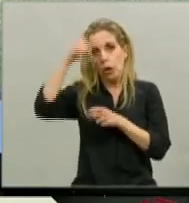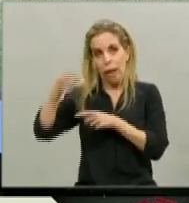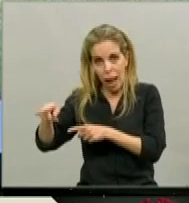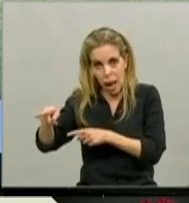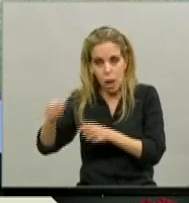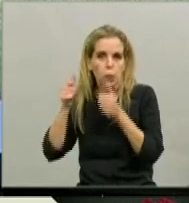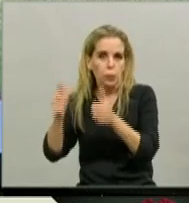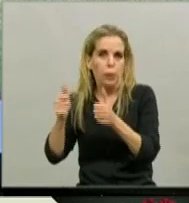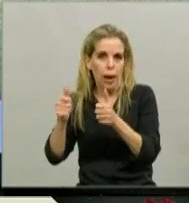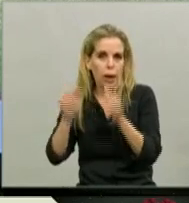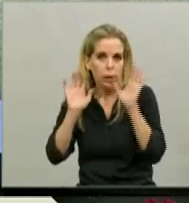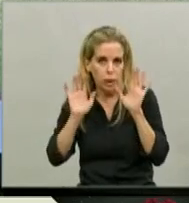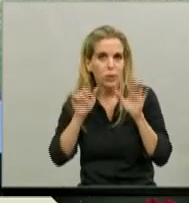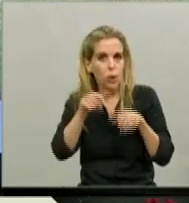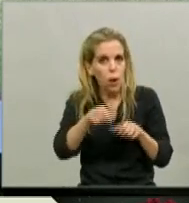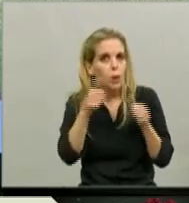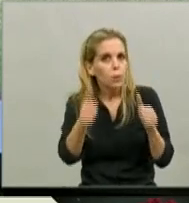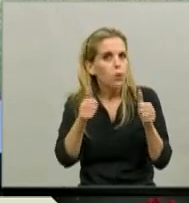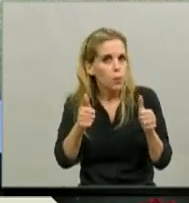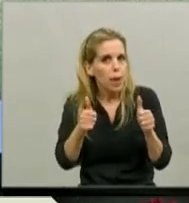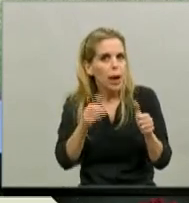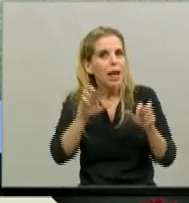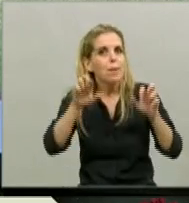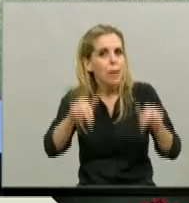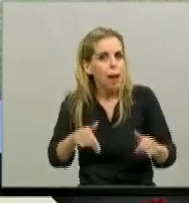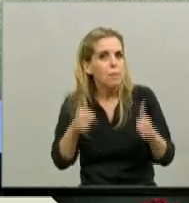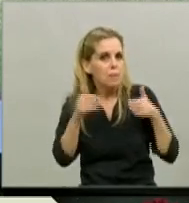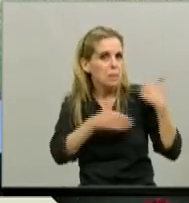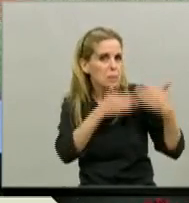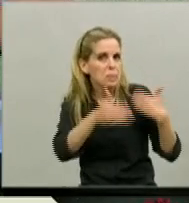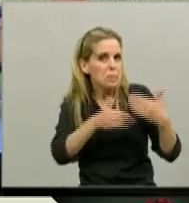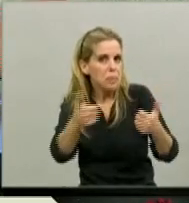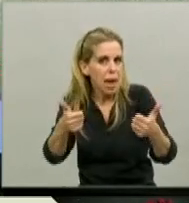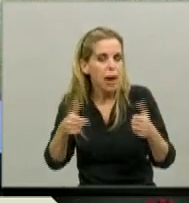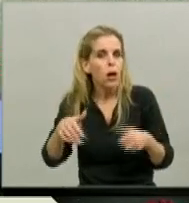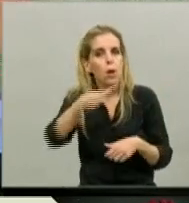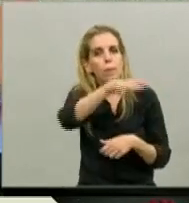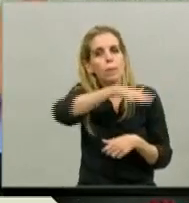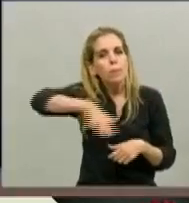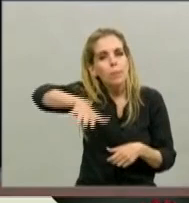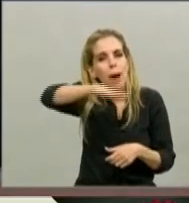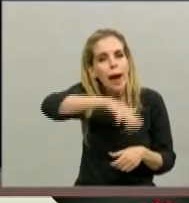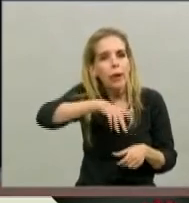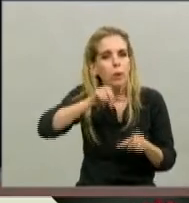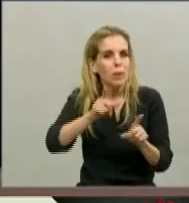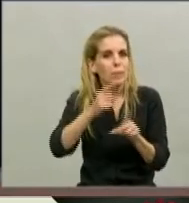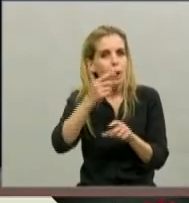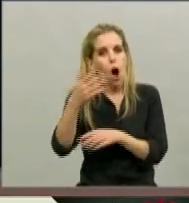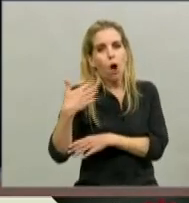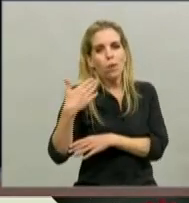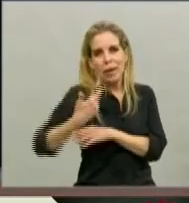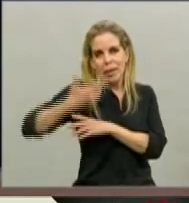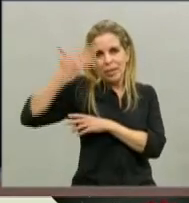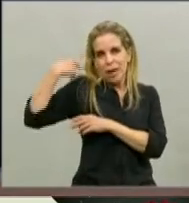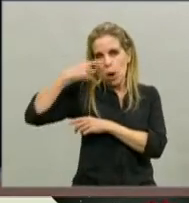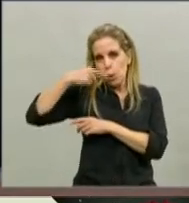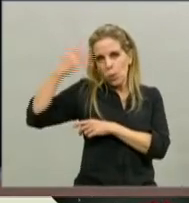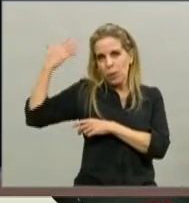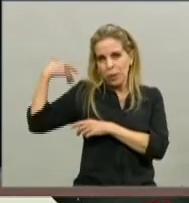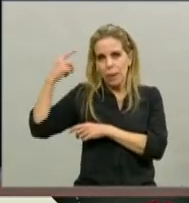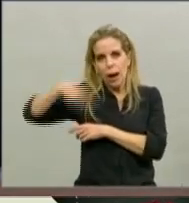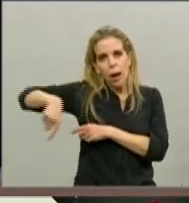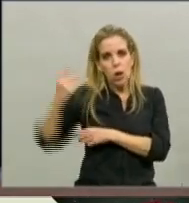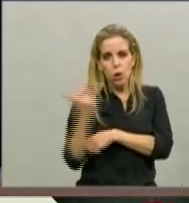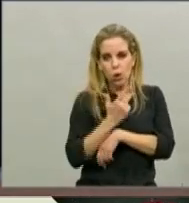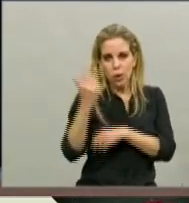muy exitosamente en los barrios vulnerables. Todos saben, creo que fue en la conferencia de prensa anterior, que estábamos muy preocupados por el